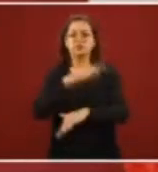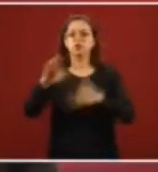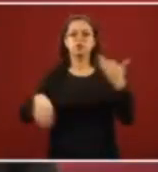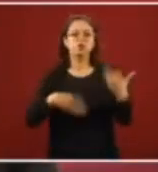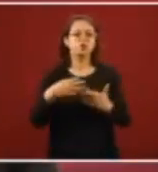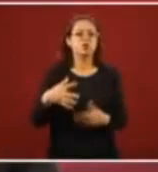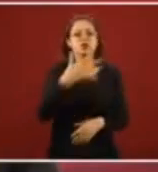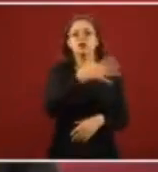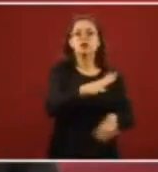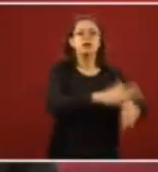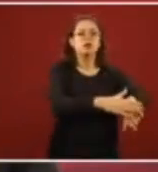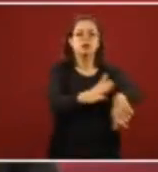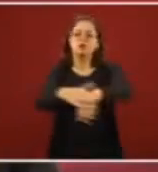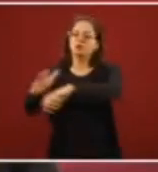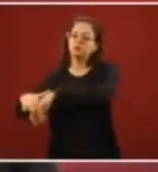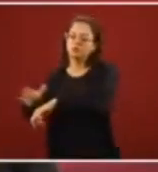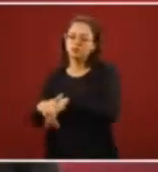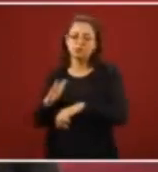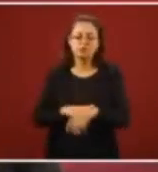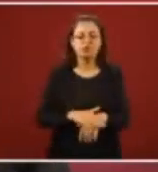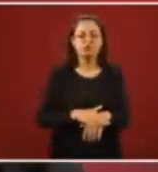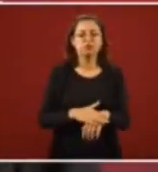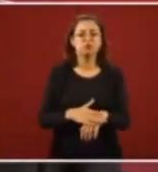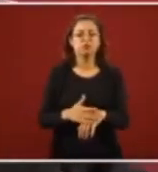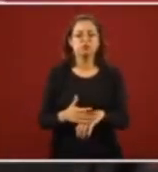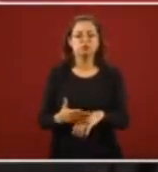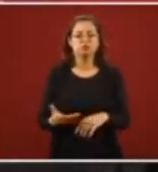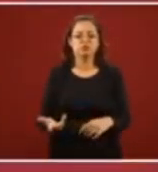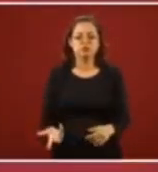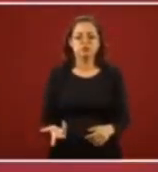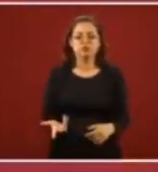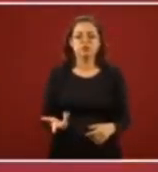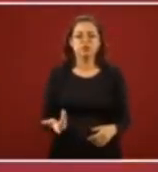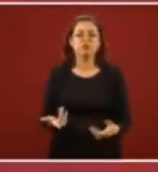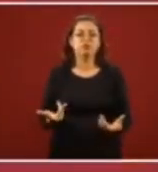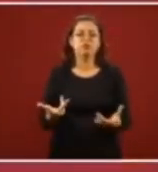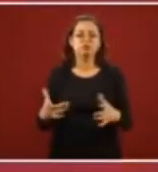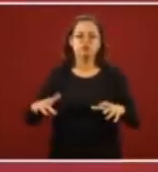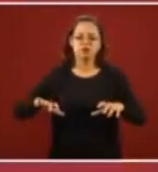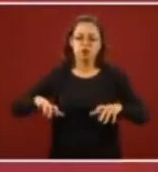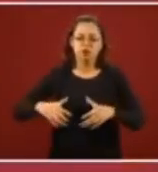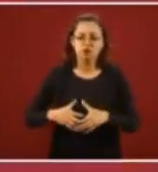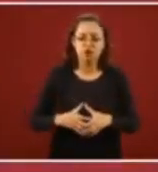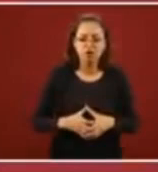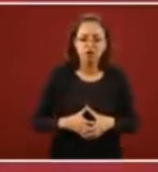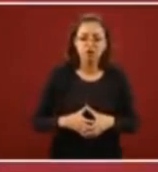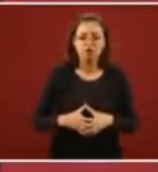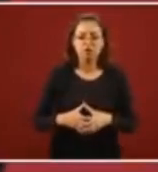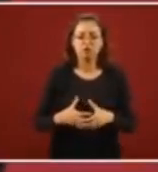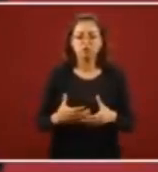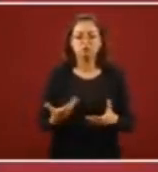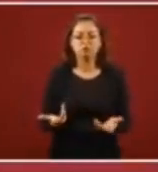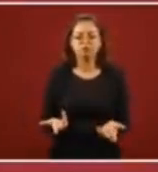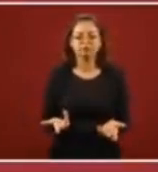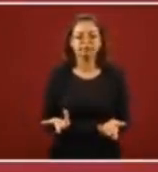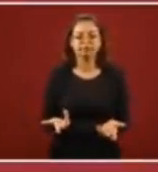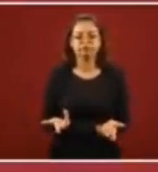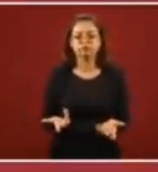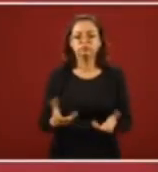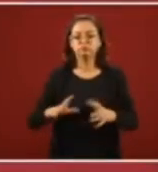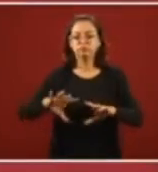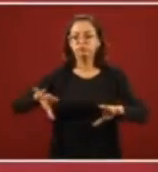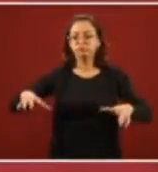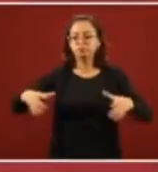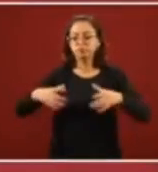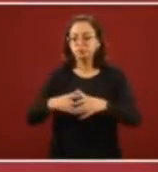a las comunidades que viven